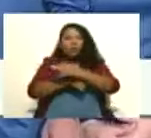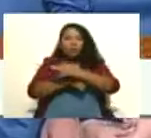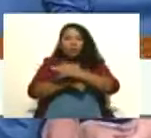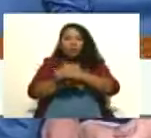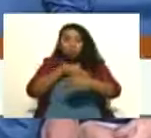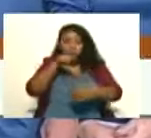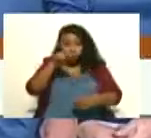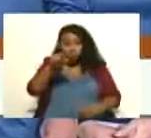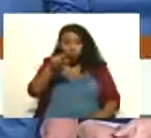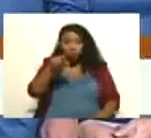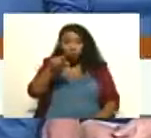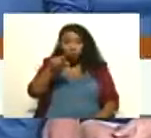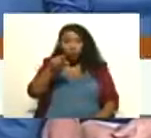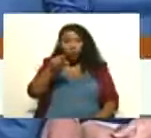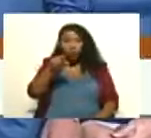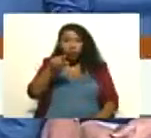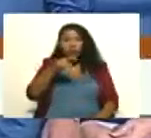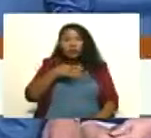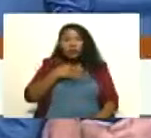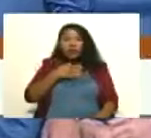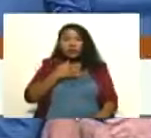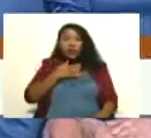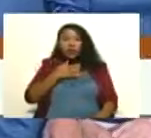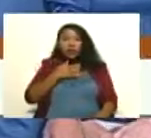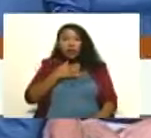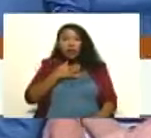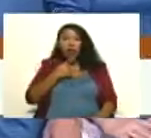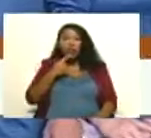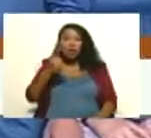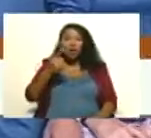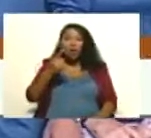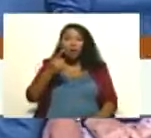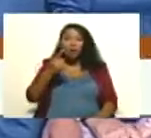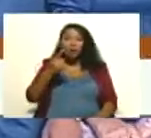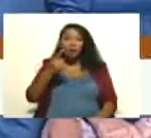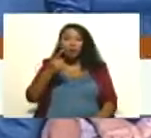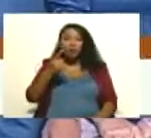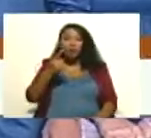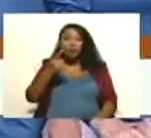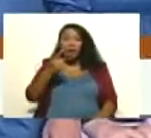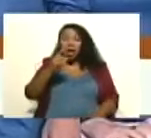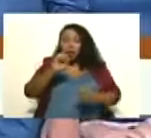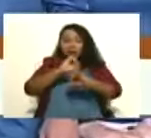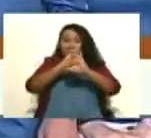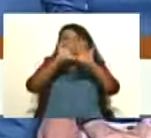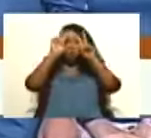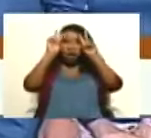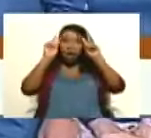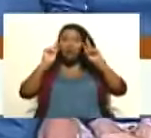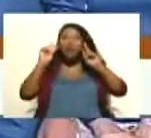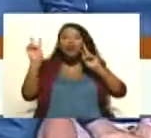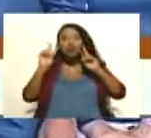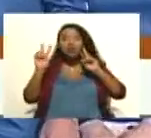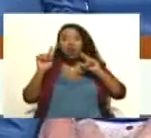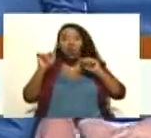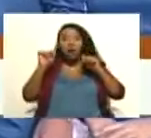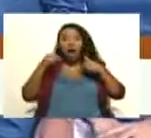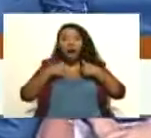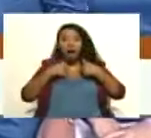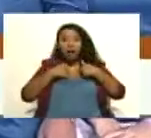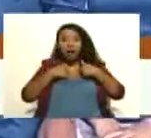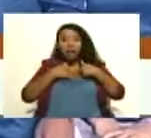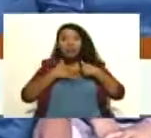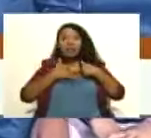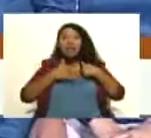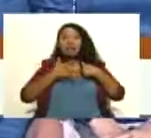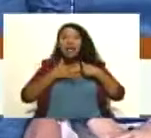eres, como dijo Enrique Núñez Torrealba, parcial por Venezuela, si aquí lo que late es un